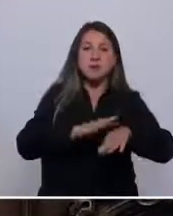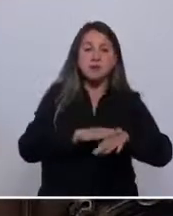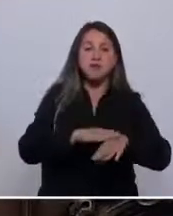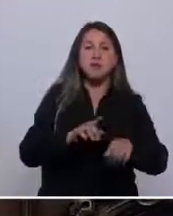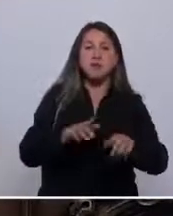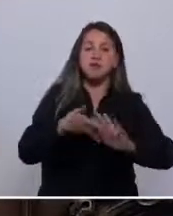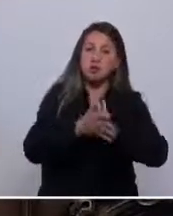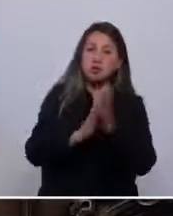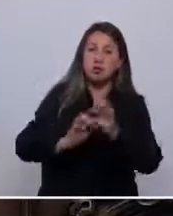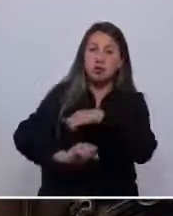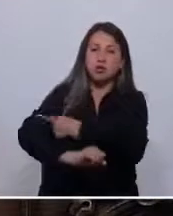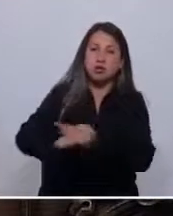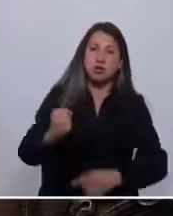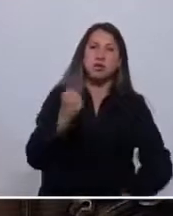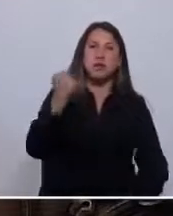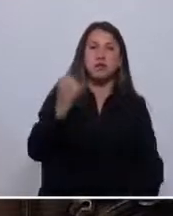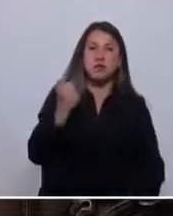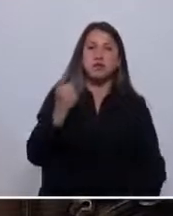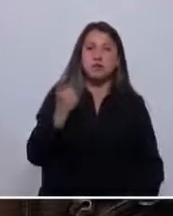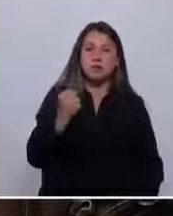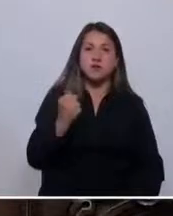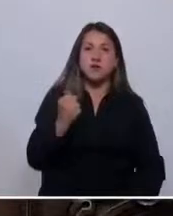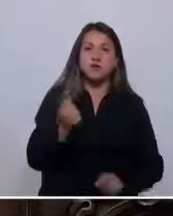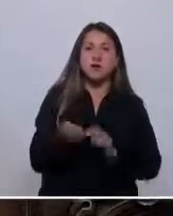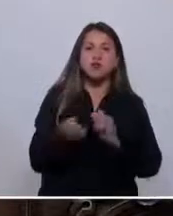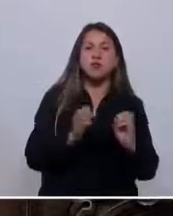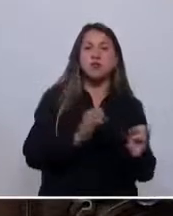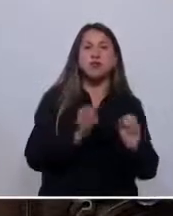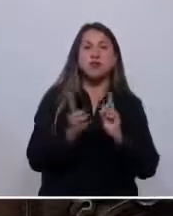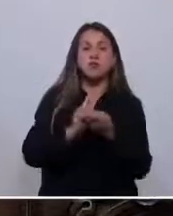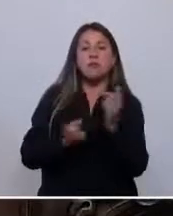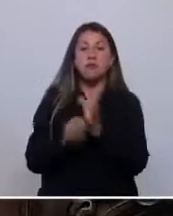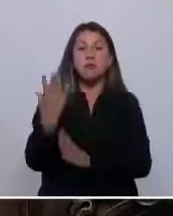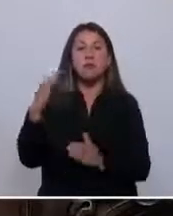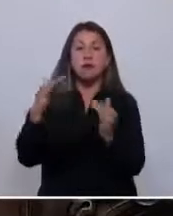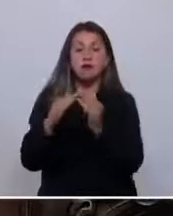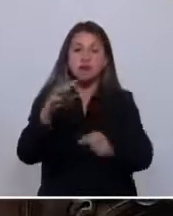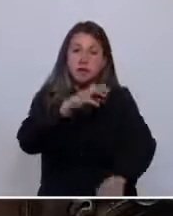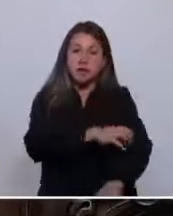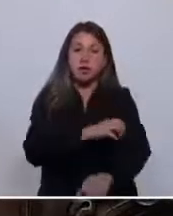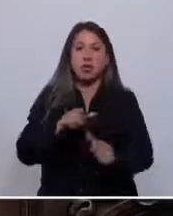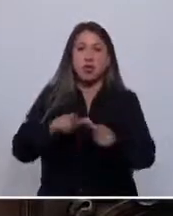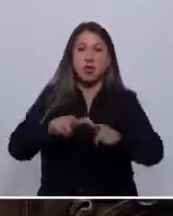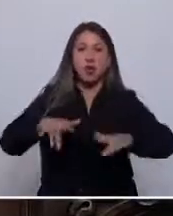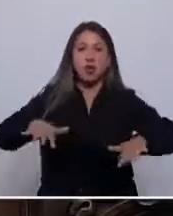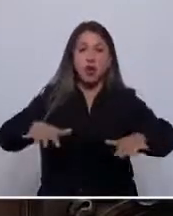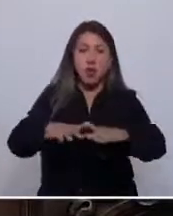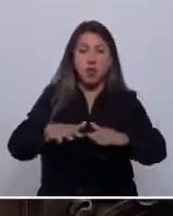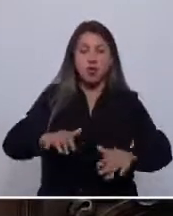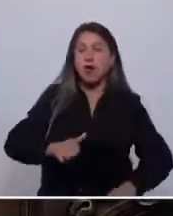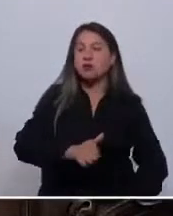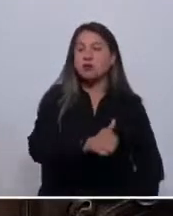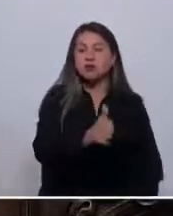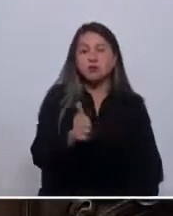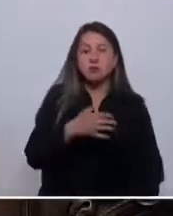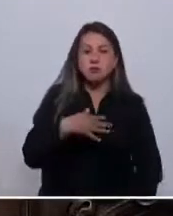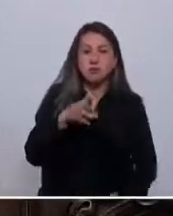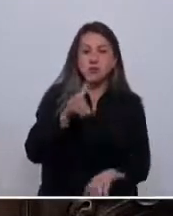Nehuén nos mudamos a Nueva Plaza, a mi región de Los Lagos, y a todo mi